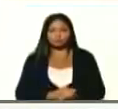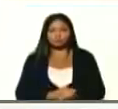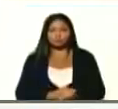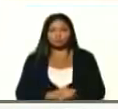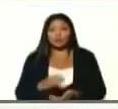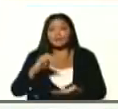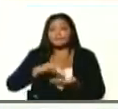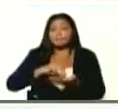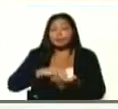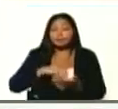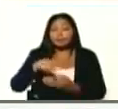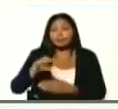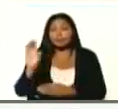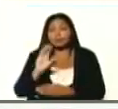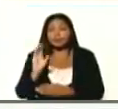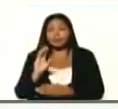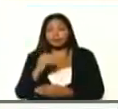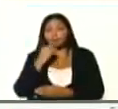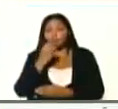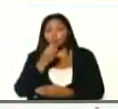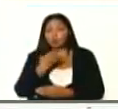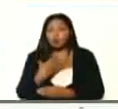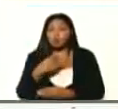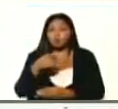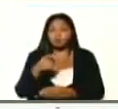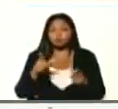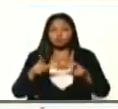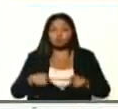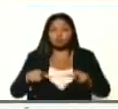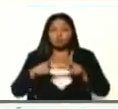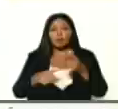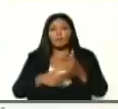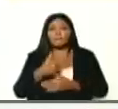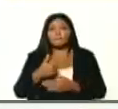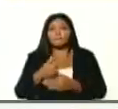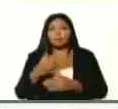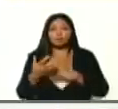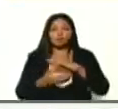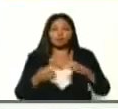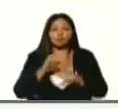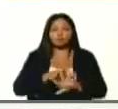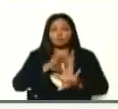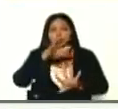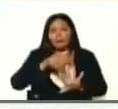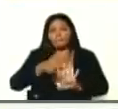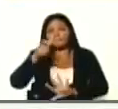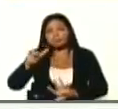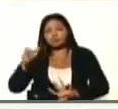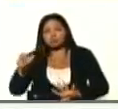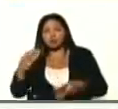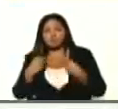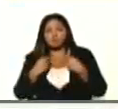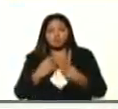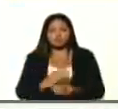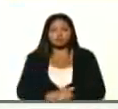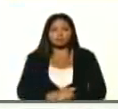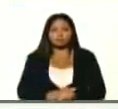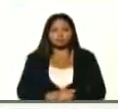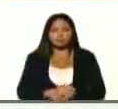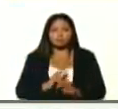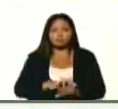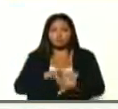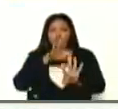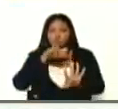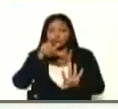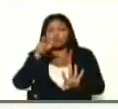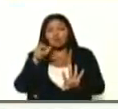área metropolitana de Caracas, bueno, el eje que tiene la mayor densidad poblacional. Casi la mayoría, vamos a decir